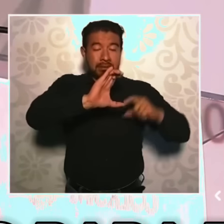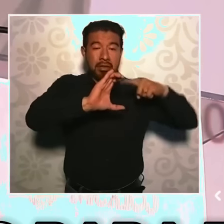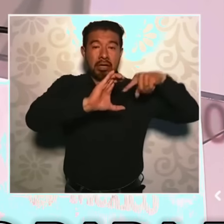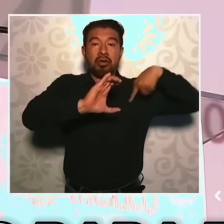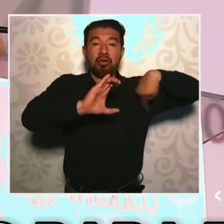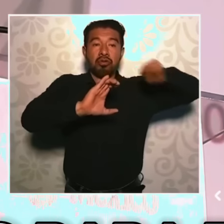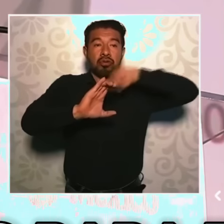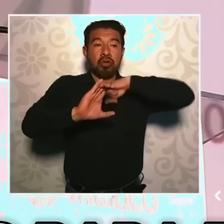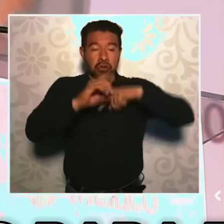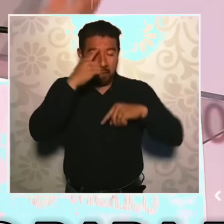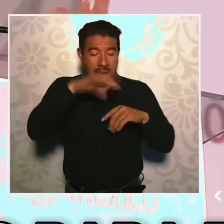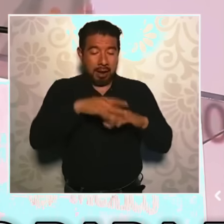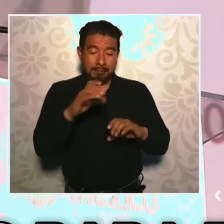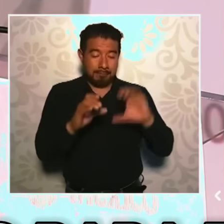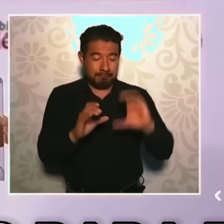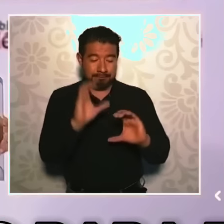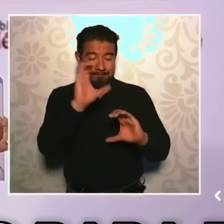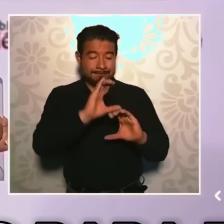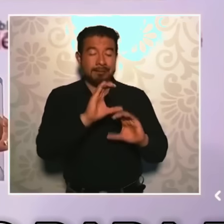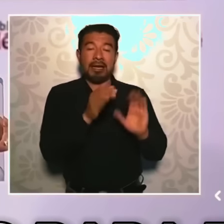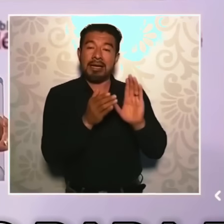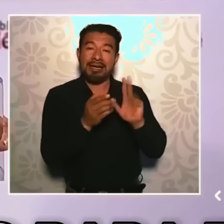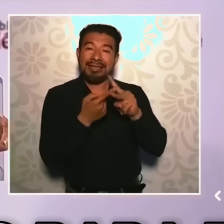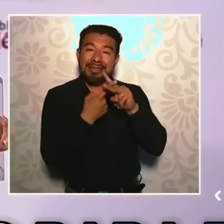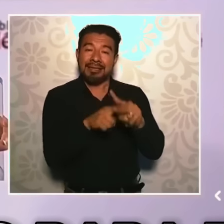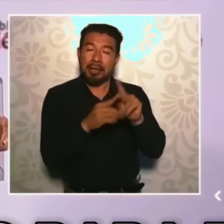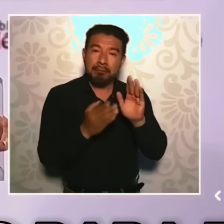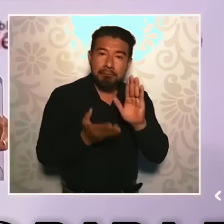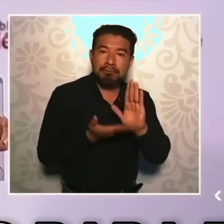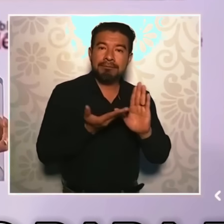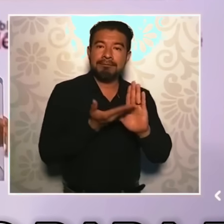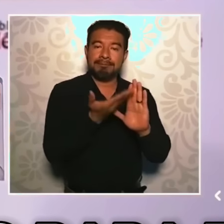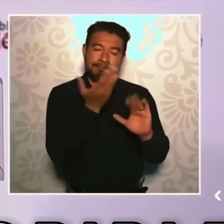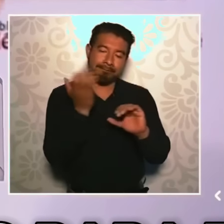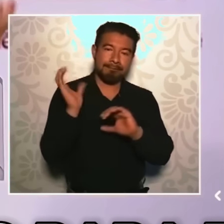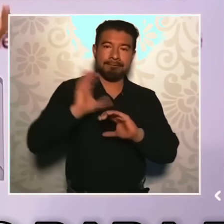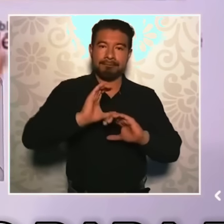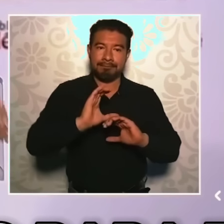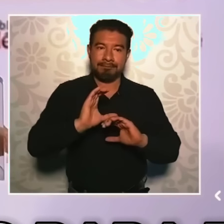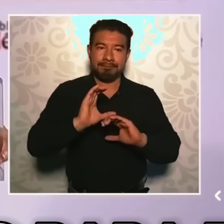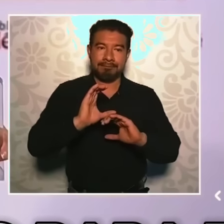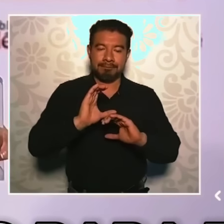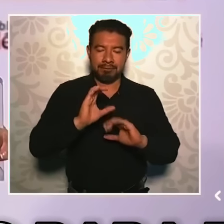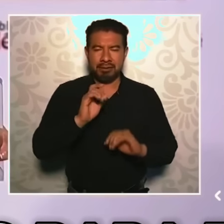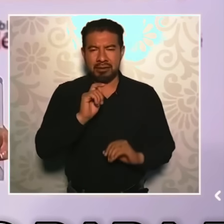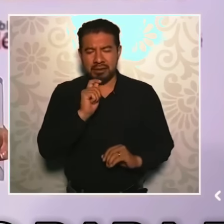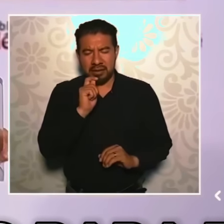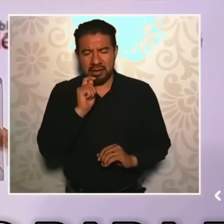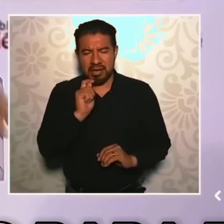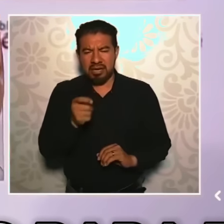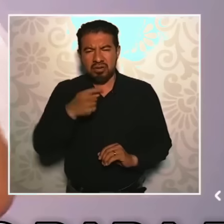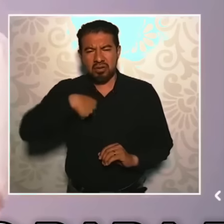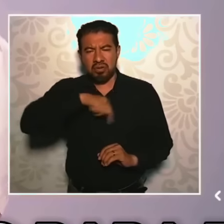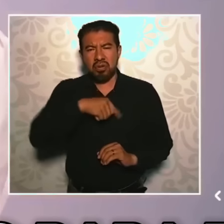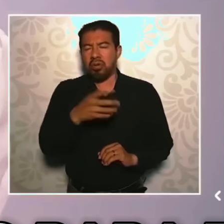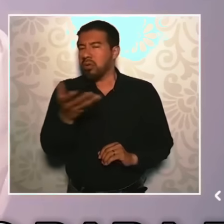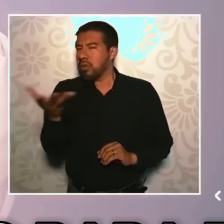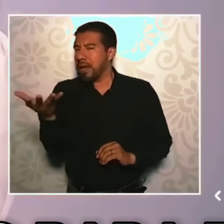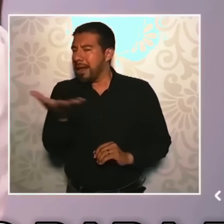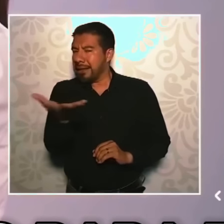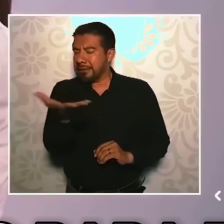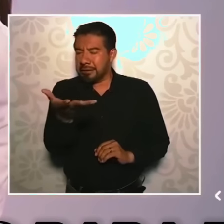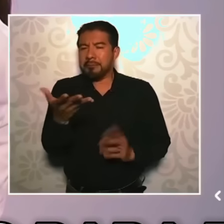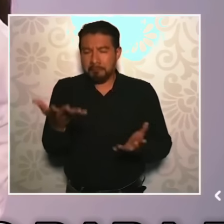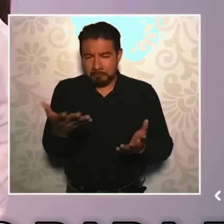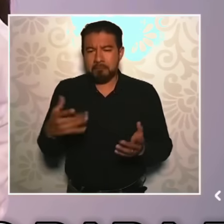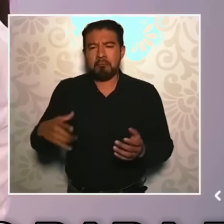todas el segundo piso de la cuarta transformación. Y decía que eso significa que seguimos gobernando